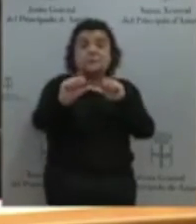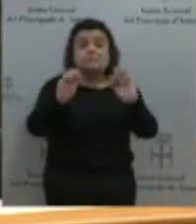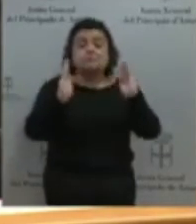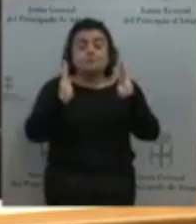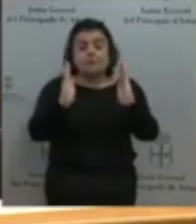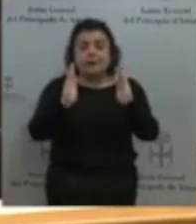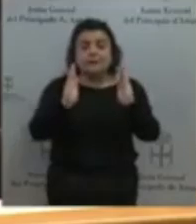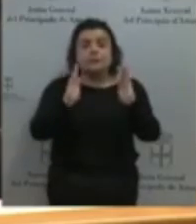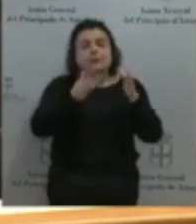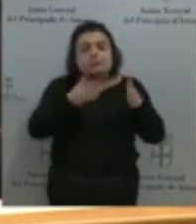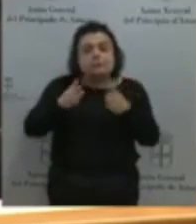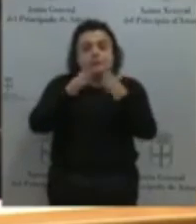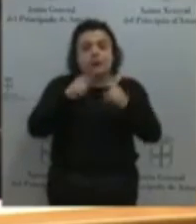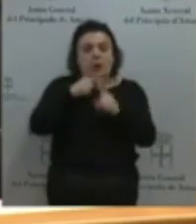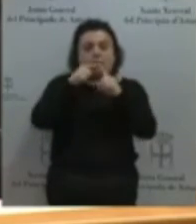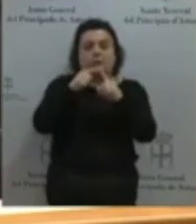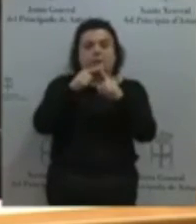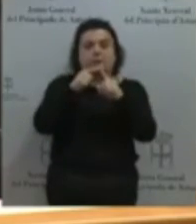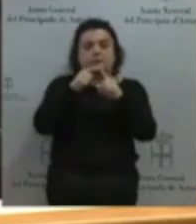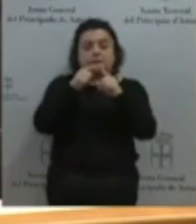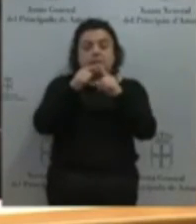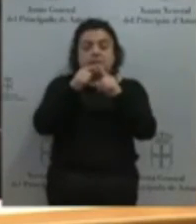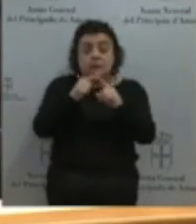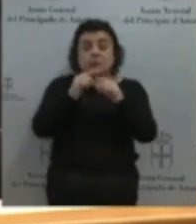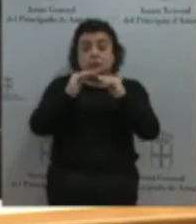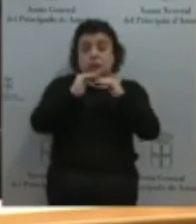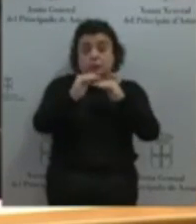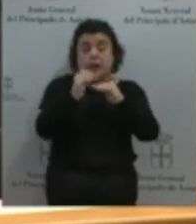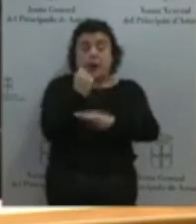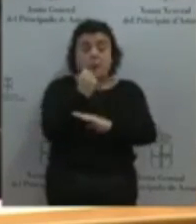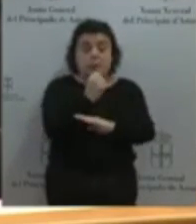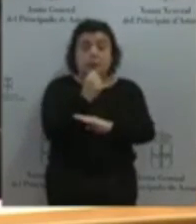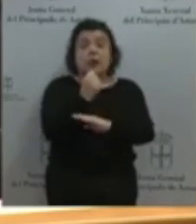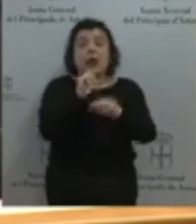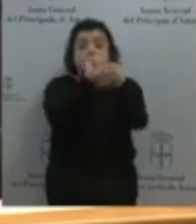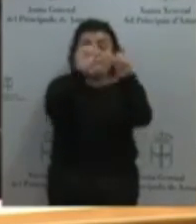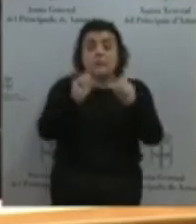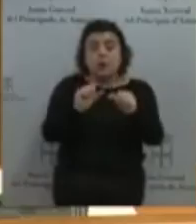está sostenida sobre ese modelo de turismo sostenible y, por supuesto, de la huella de carbono y la huelga hídrica.